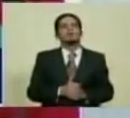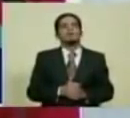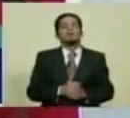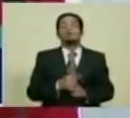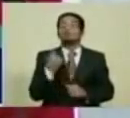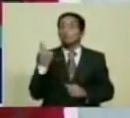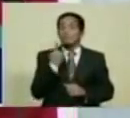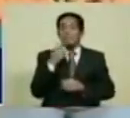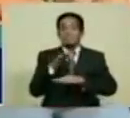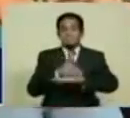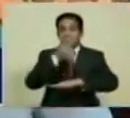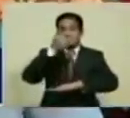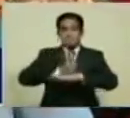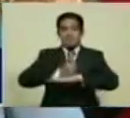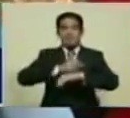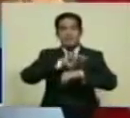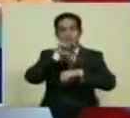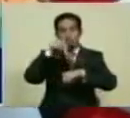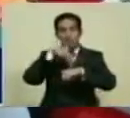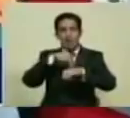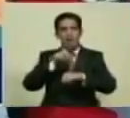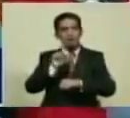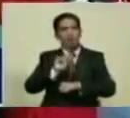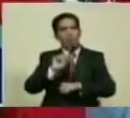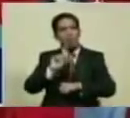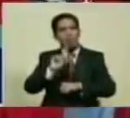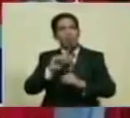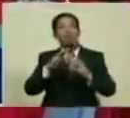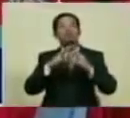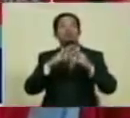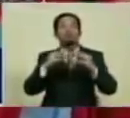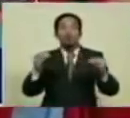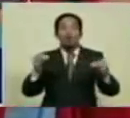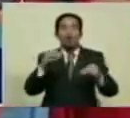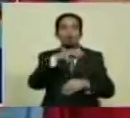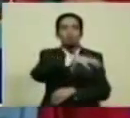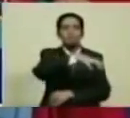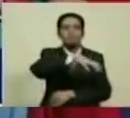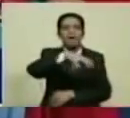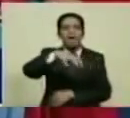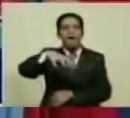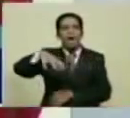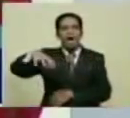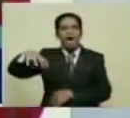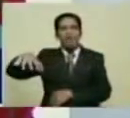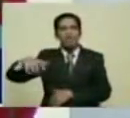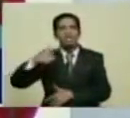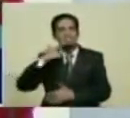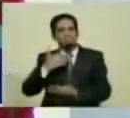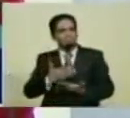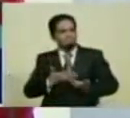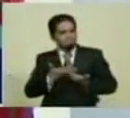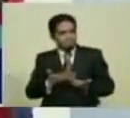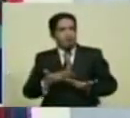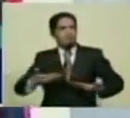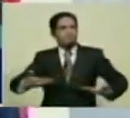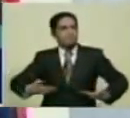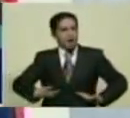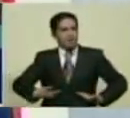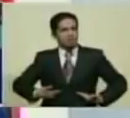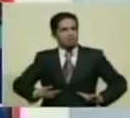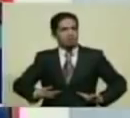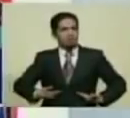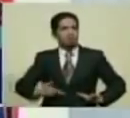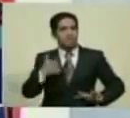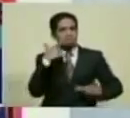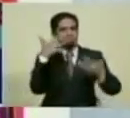decir, sino también todos los estados, que además hicieron ese gran esfuerzo de ponerlo en la relatoría